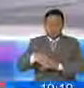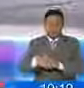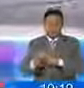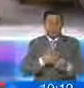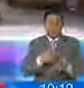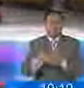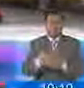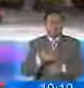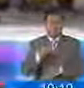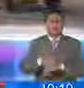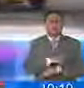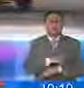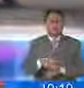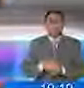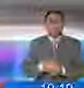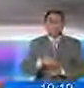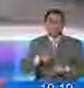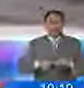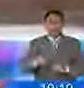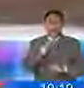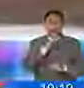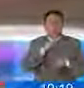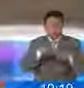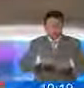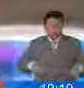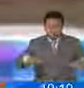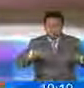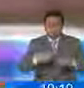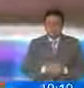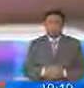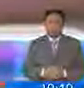a las alcantarillas colapsadas por las lluvias.